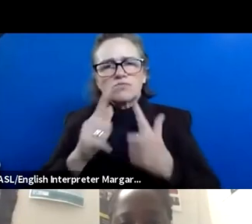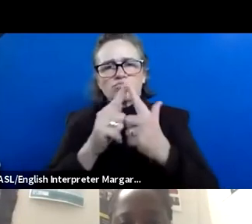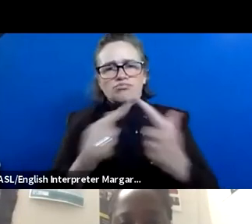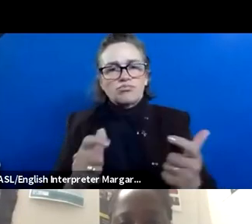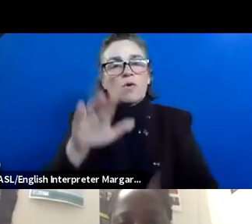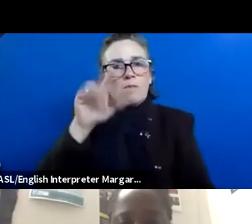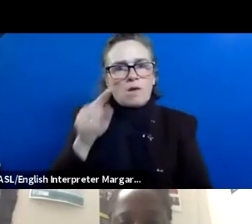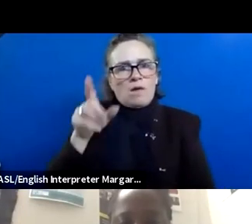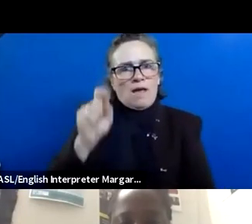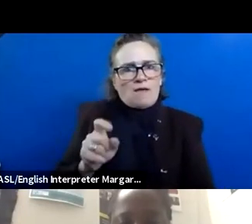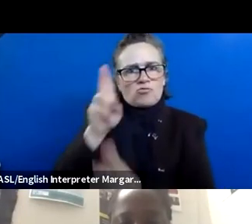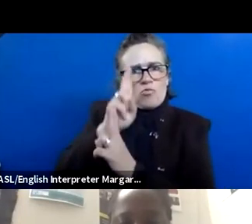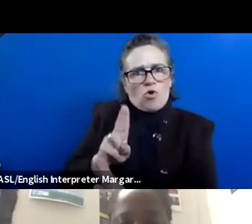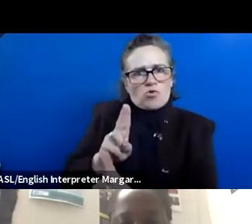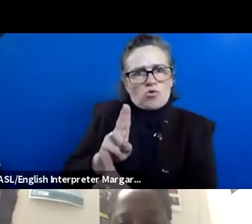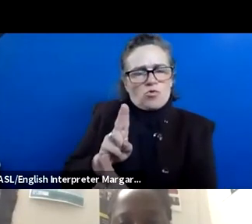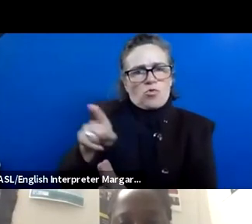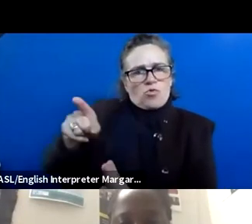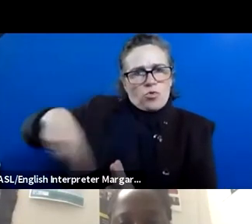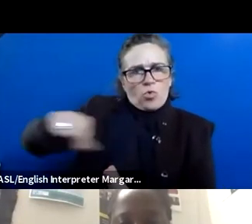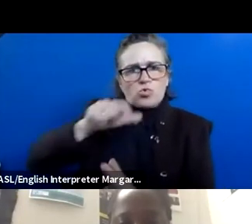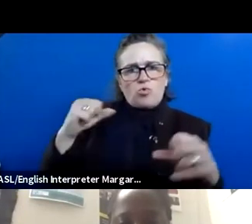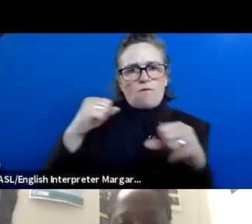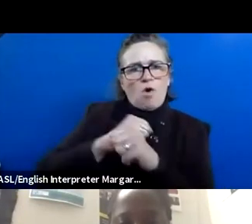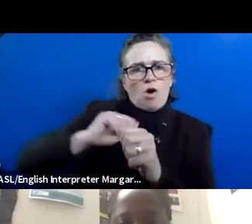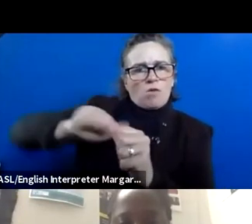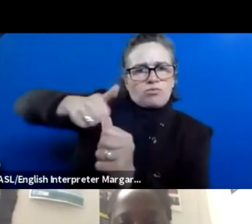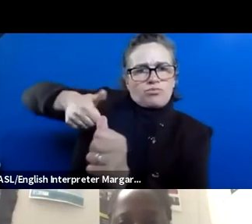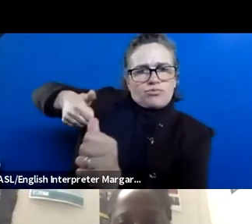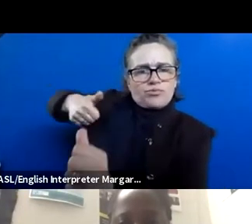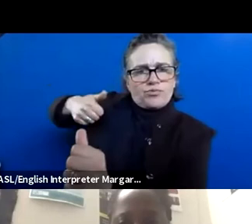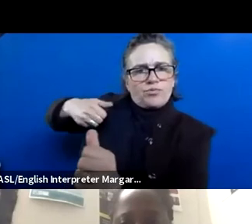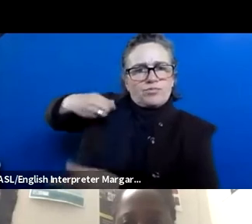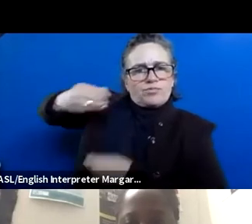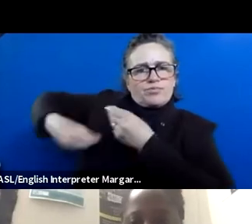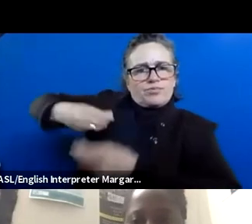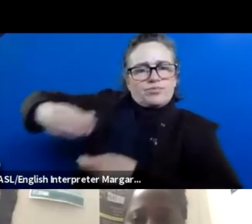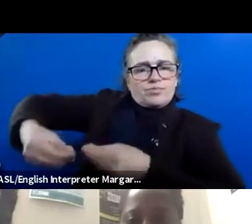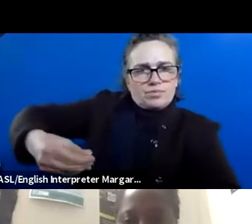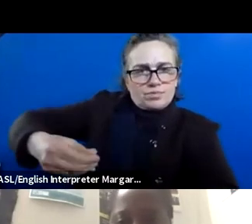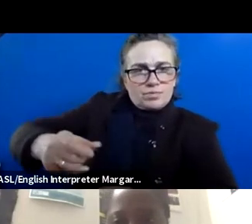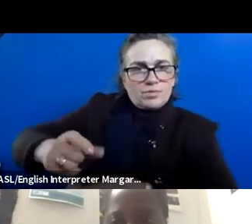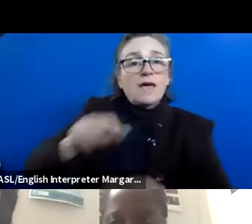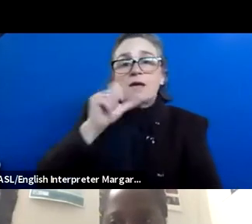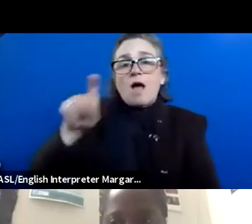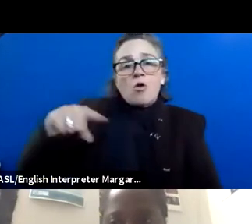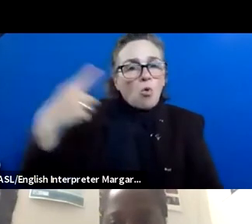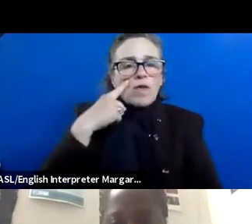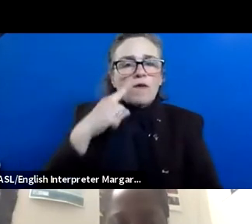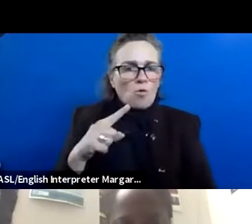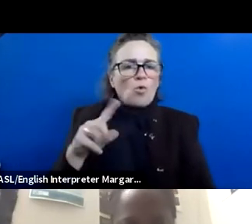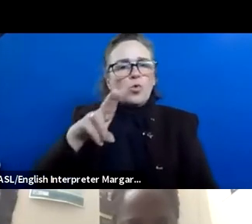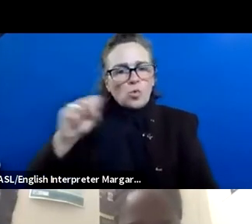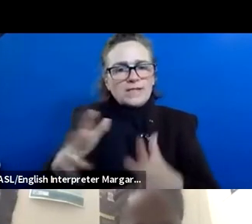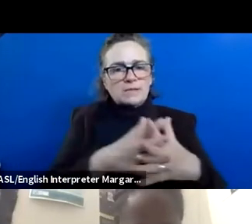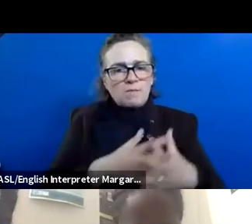esperanzas no solamente para los estadounidenses, sino para el mundo. Y yo la mayor esperanza por la cual me